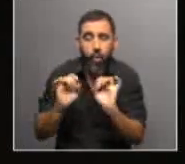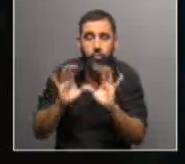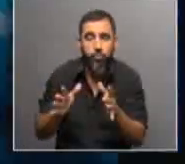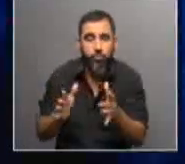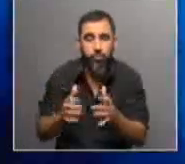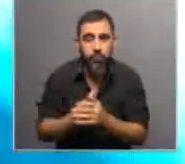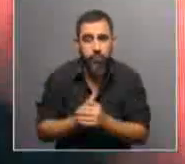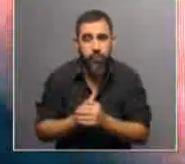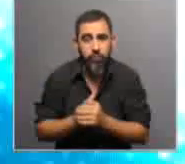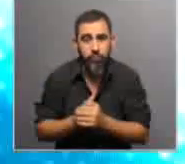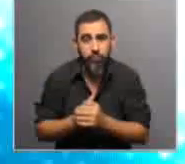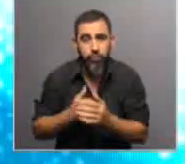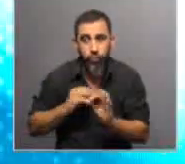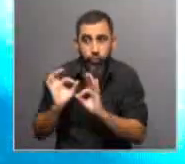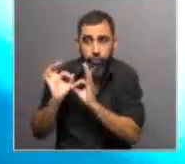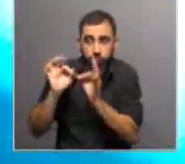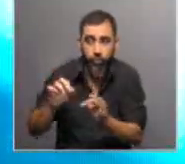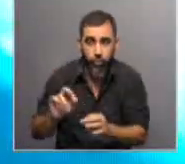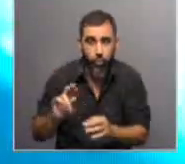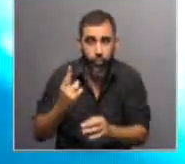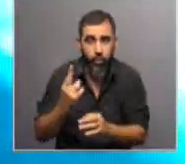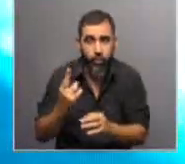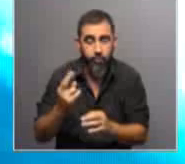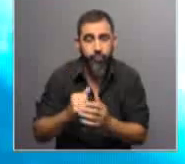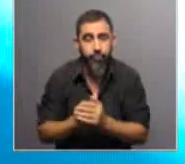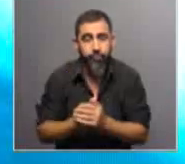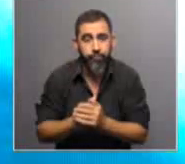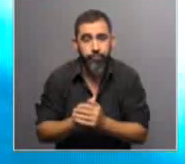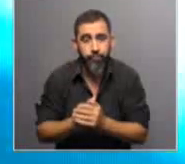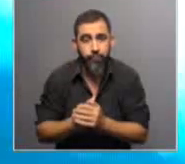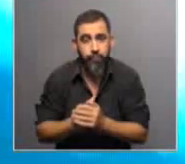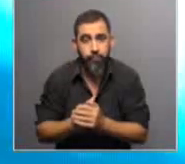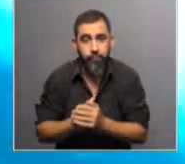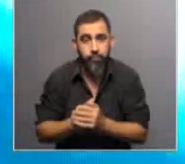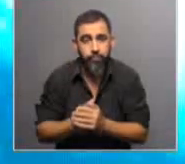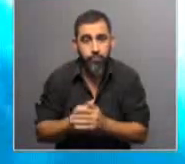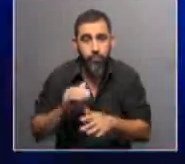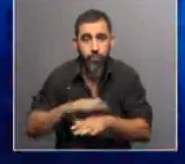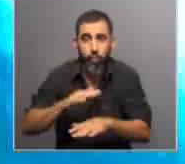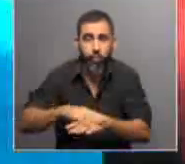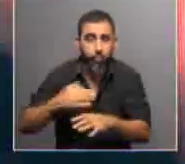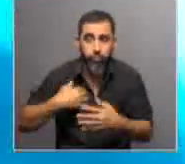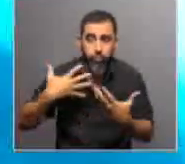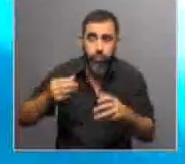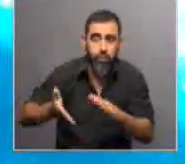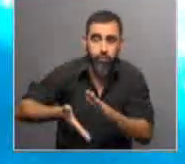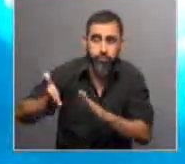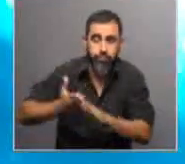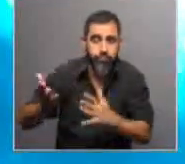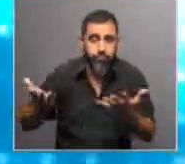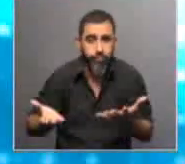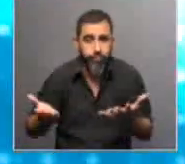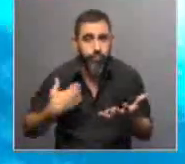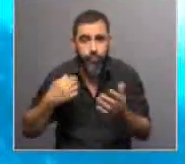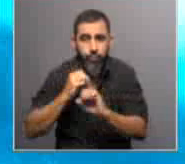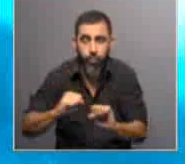porque cuando yo llego acá, yo me salgo todo el tiempo. Pero llega un momento donde no quiero salir más. Pero no tenía donde yo